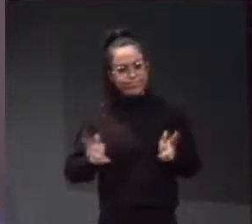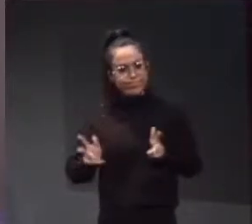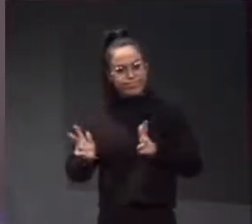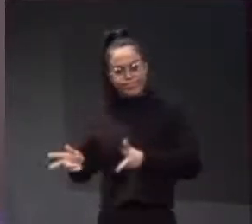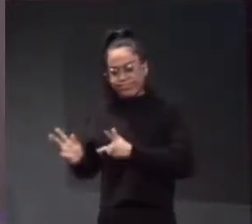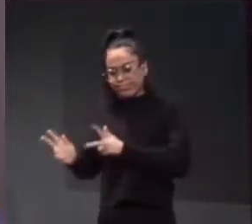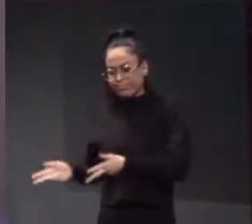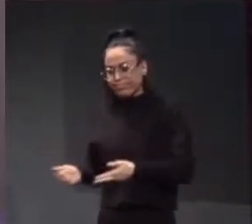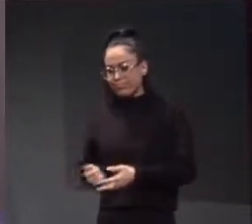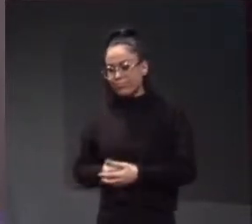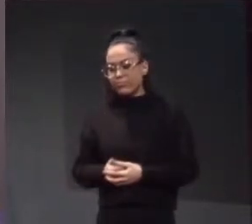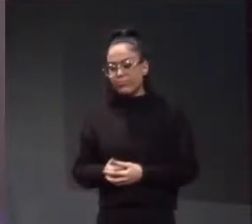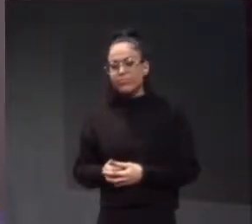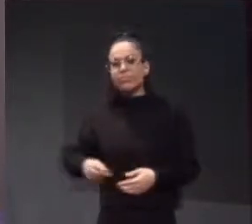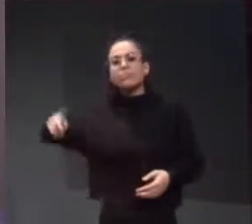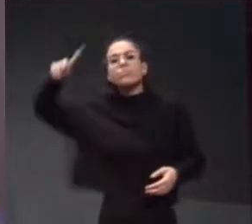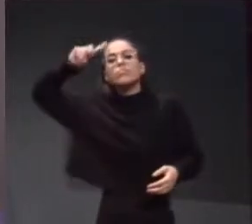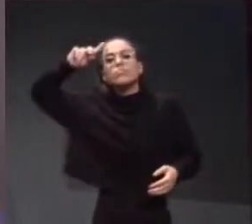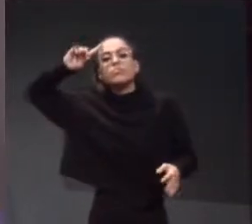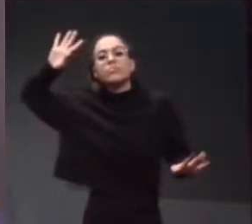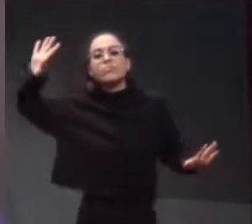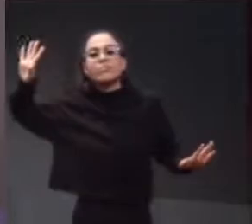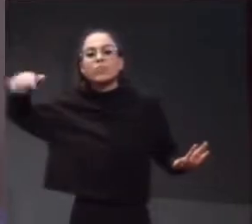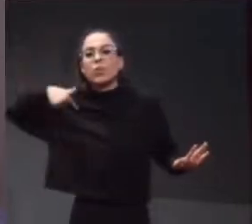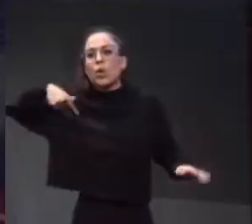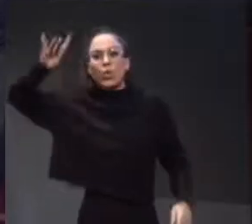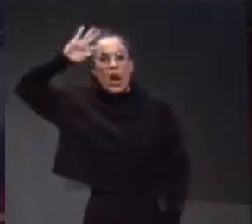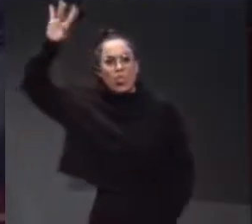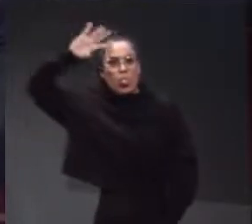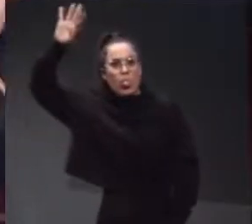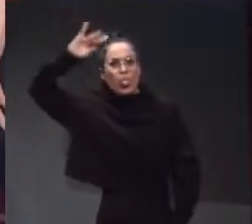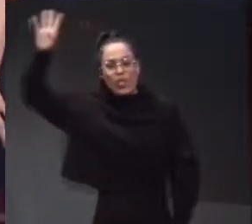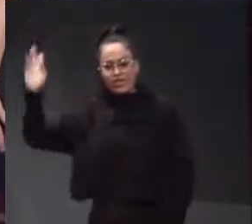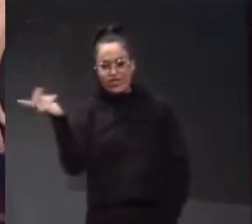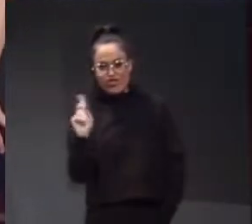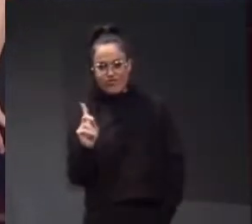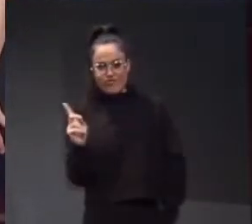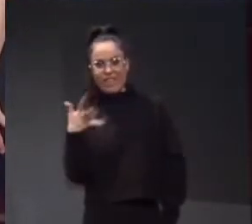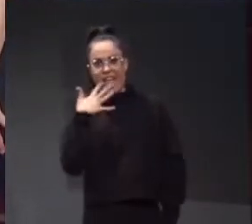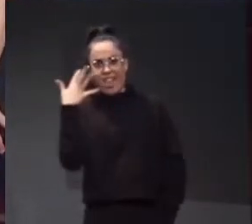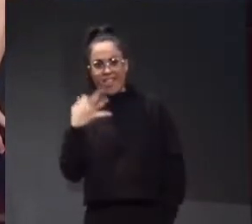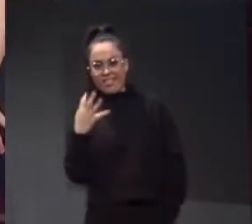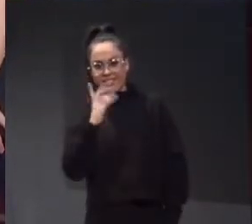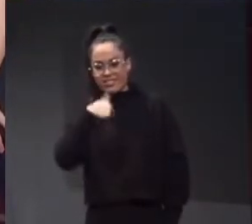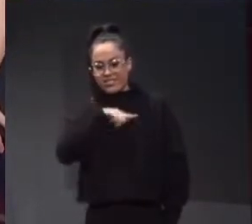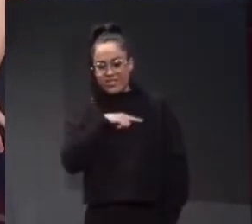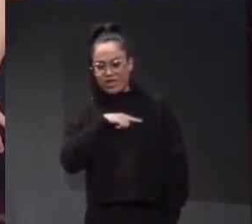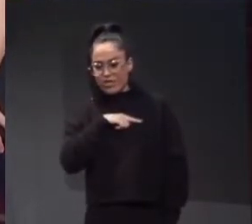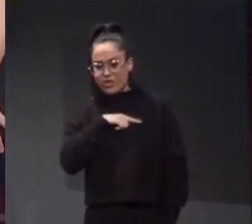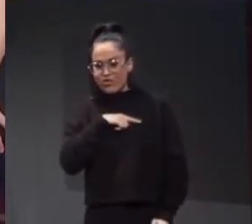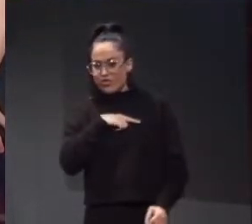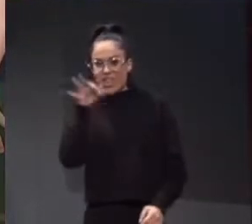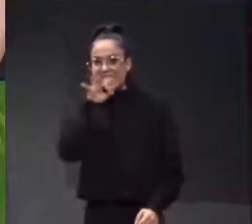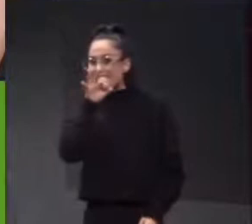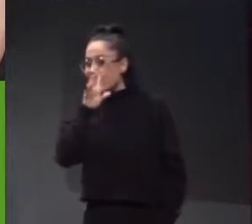ya que es una estimación vamos que no estoy yo alucinando que es que es cuestión de que no al que no cumplimos otro siglo